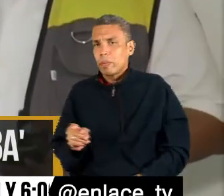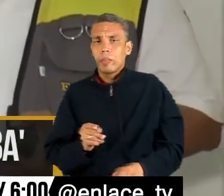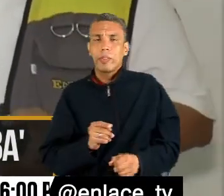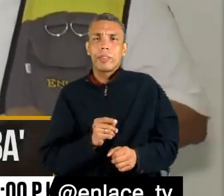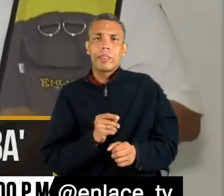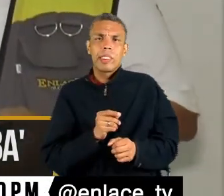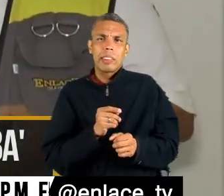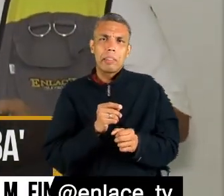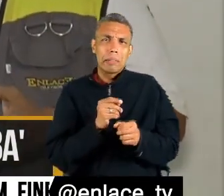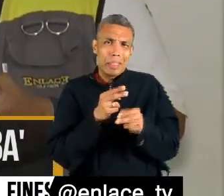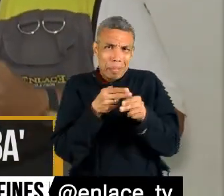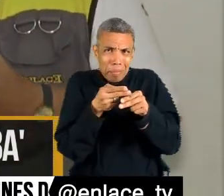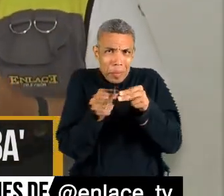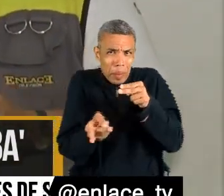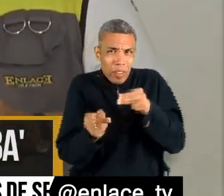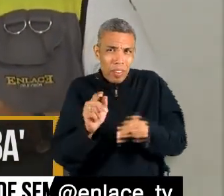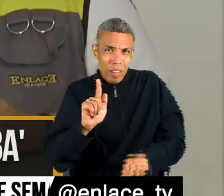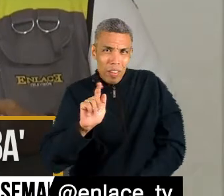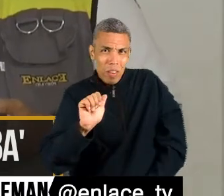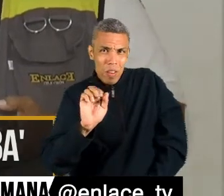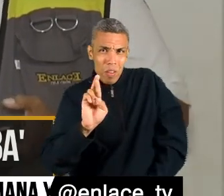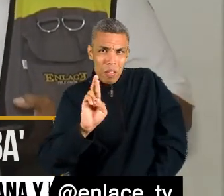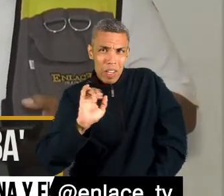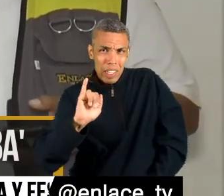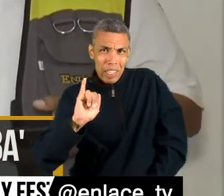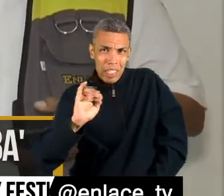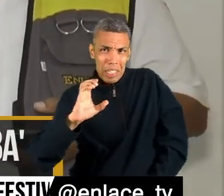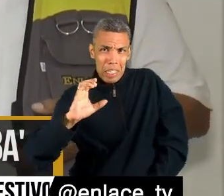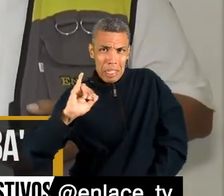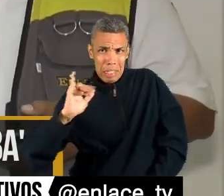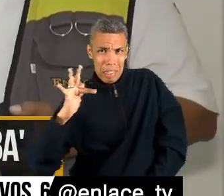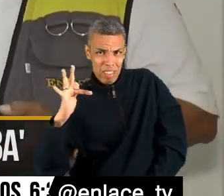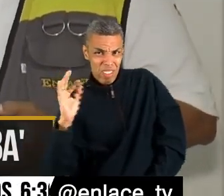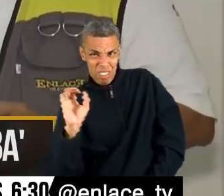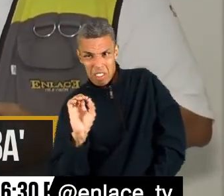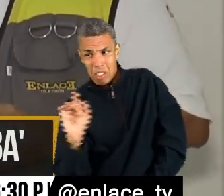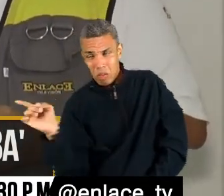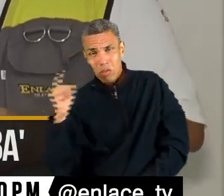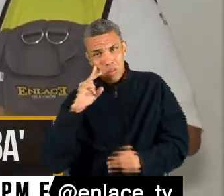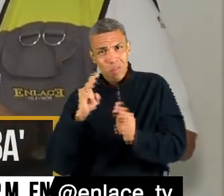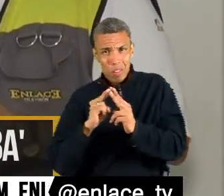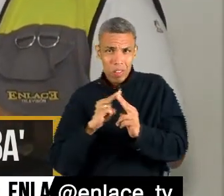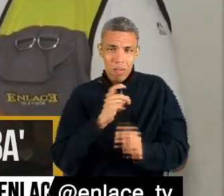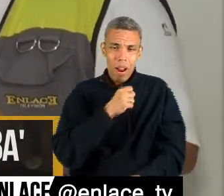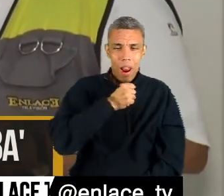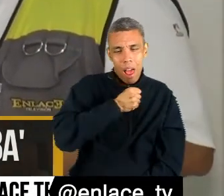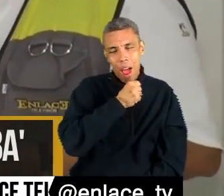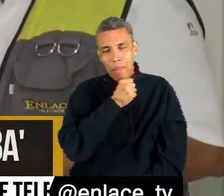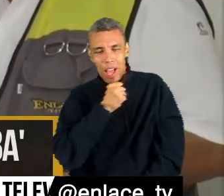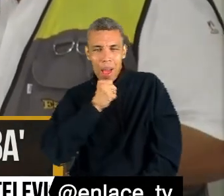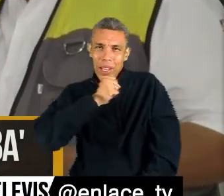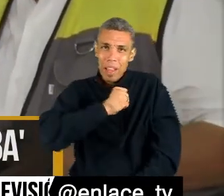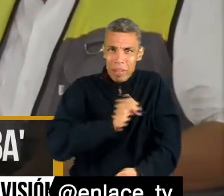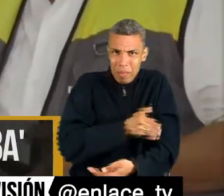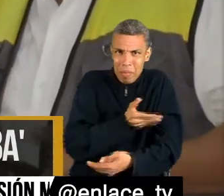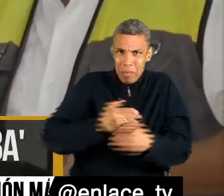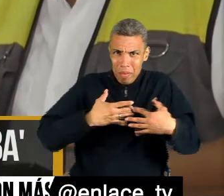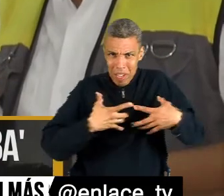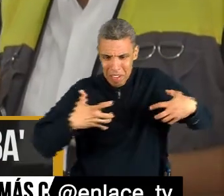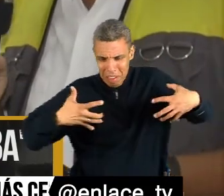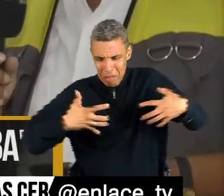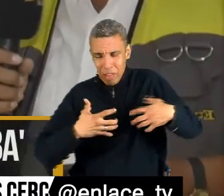también, o mejor, Matamba hace parte de su grupo musical. ¿Cuál es la invitación que hace a los demás